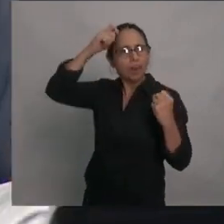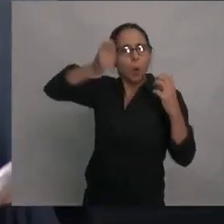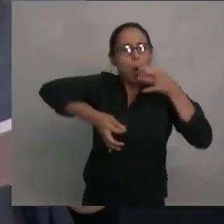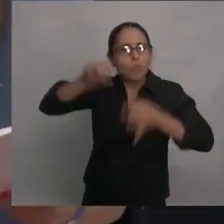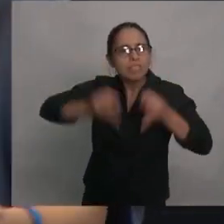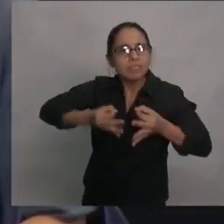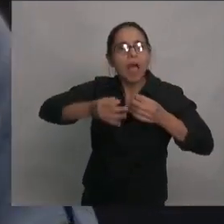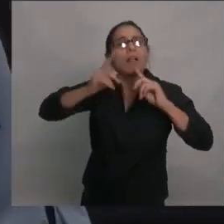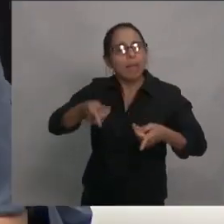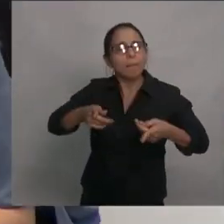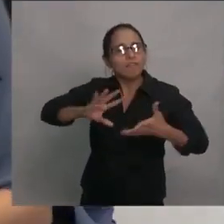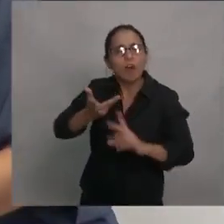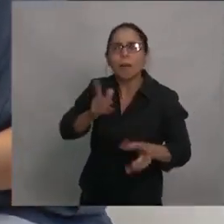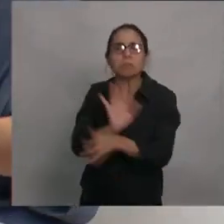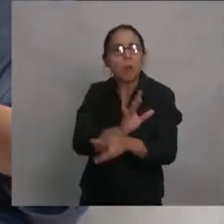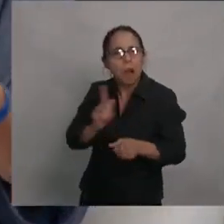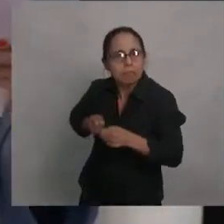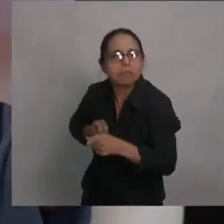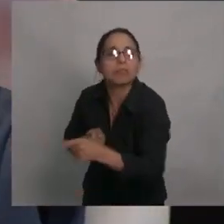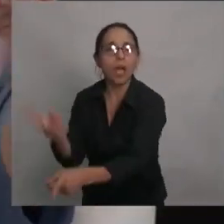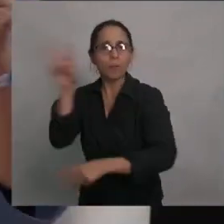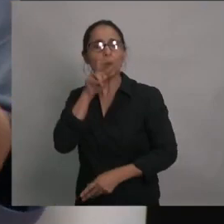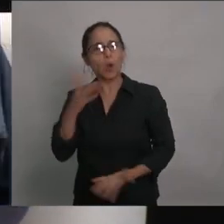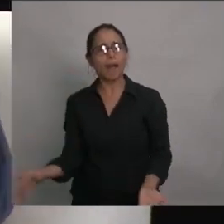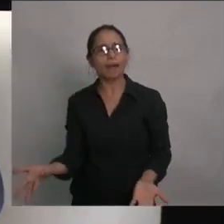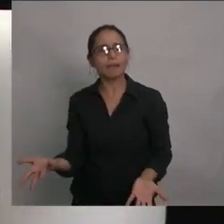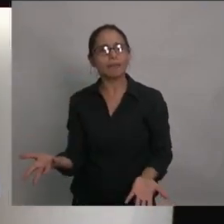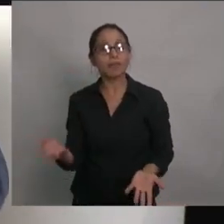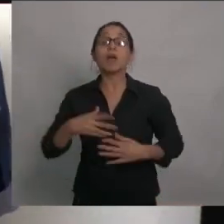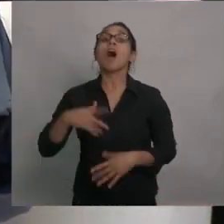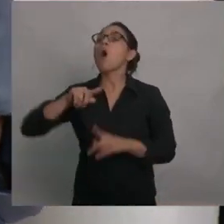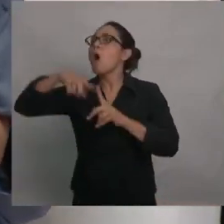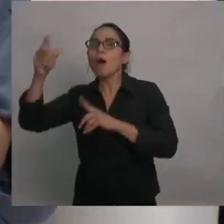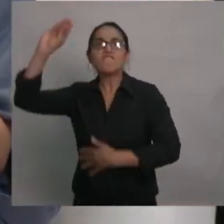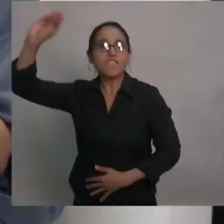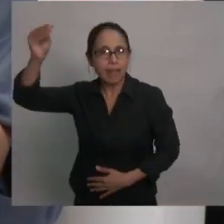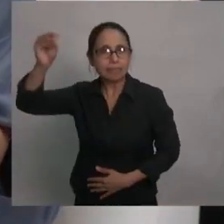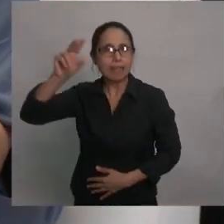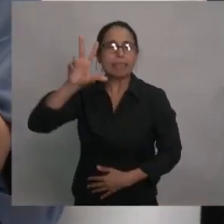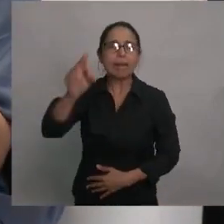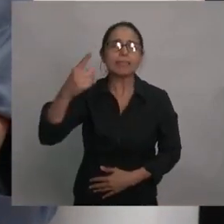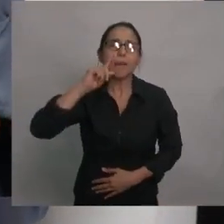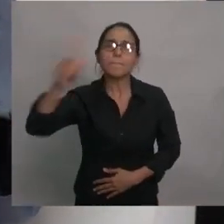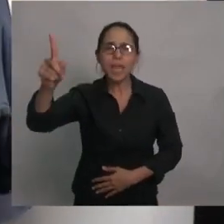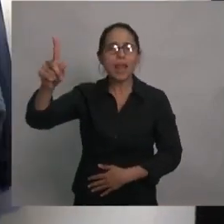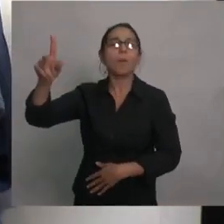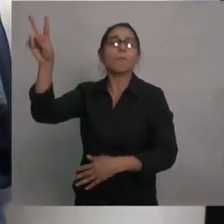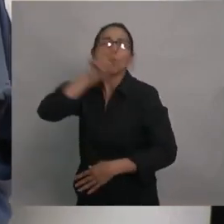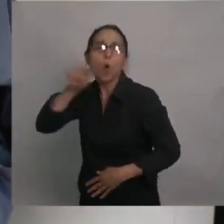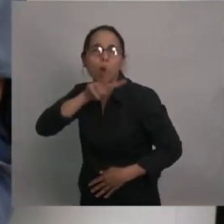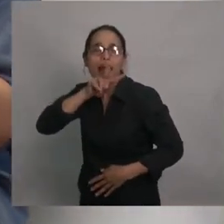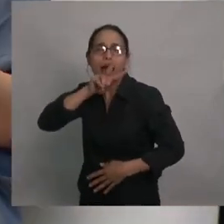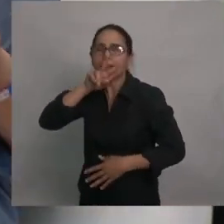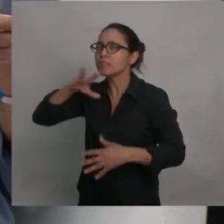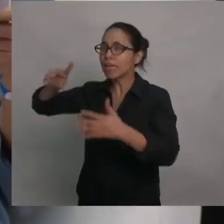persigue a las mujeres. Brasil. 30.000 mujeres tomaron la capital en